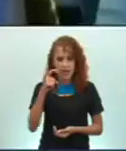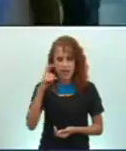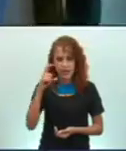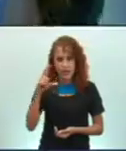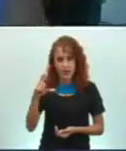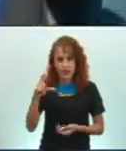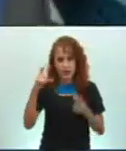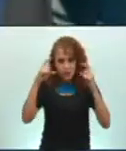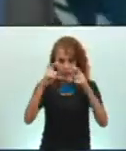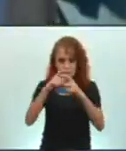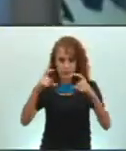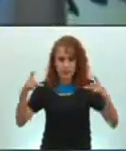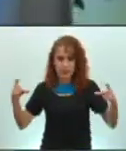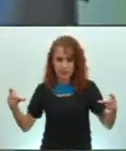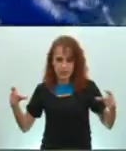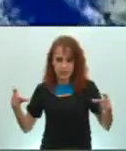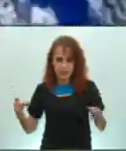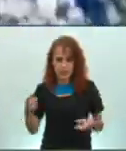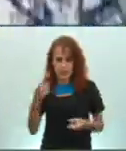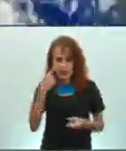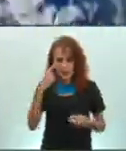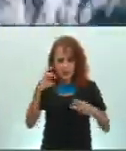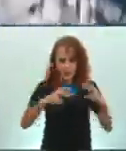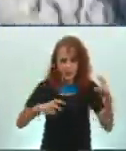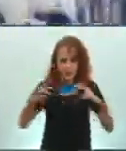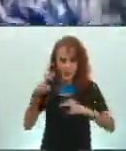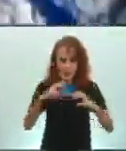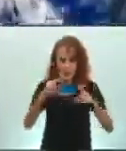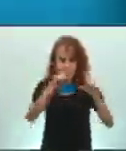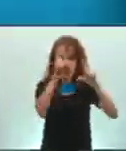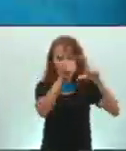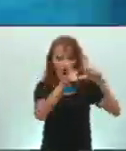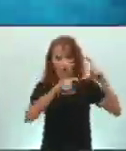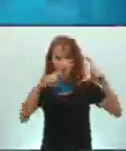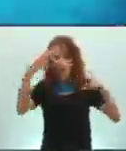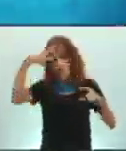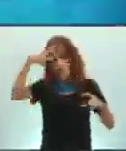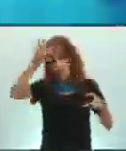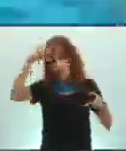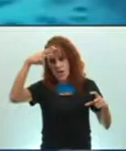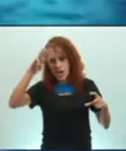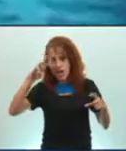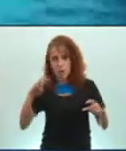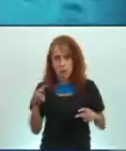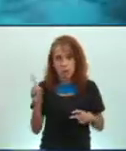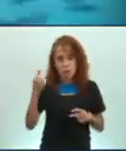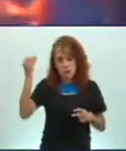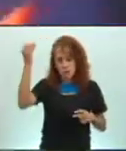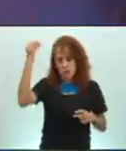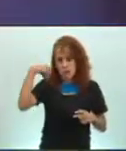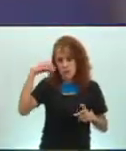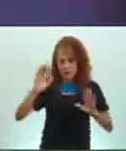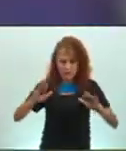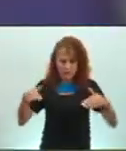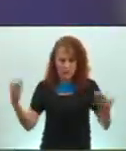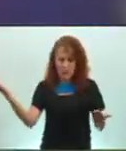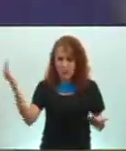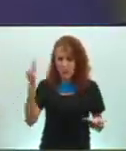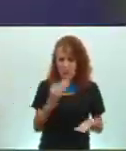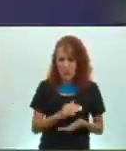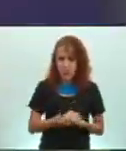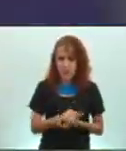Estos científicos cubanos realizan un monitoreo en el Golfo de México, sin saber que una terrible tragedia se